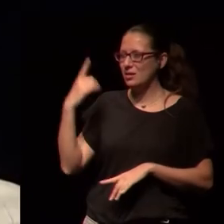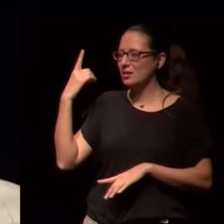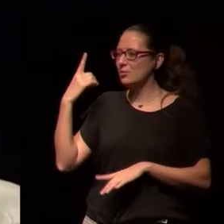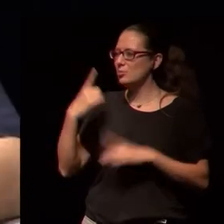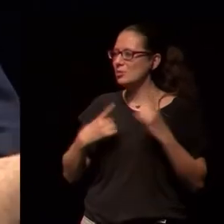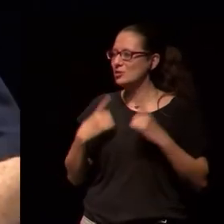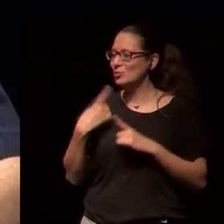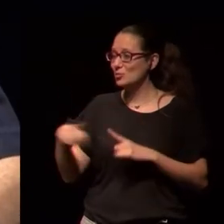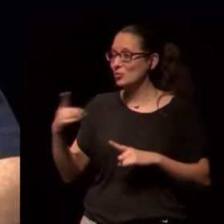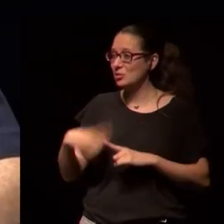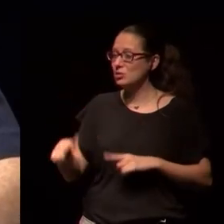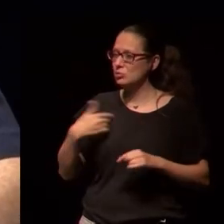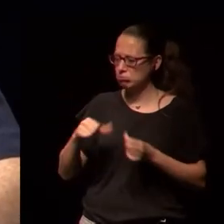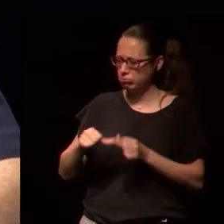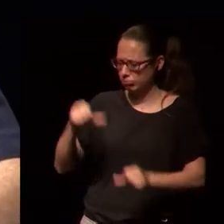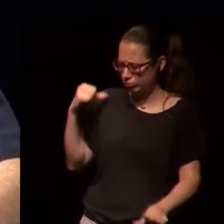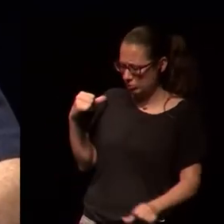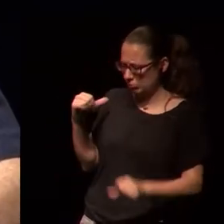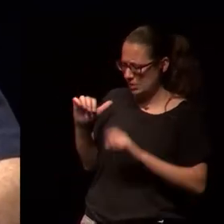las cosas que he aprendido.